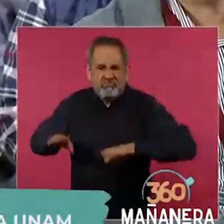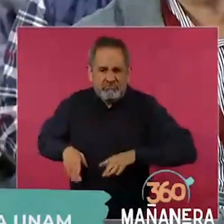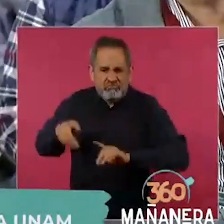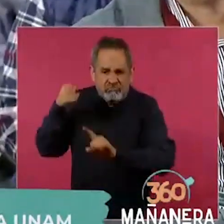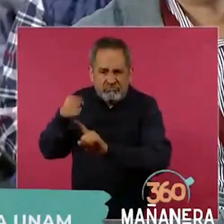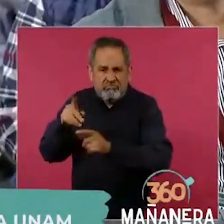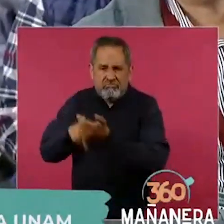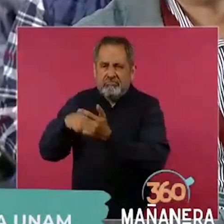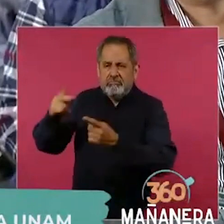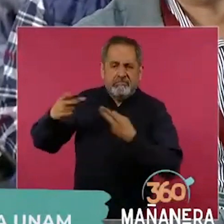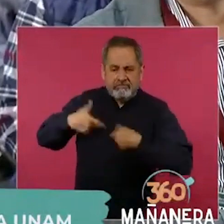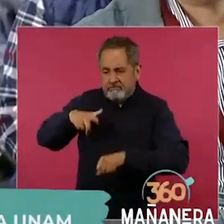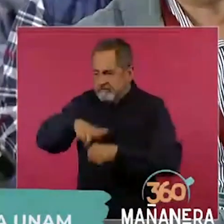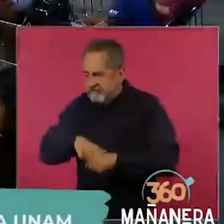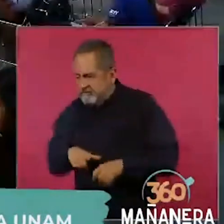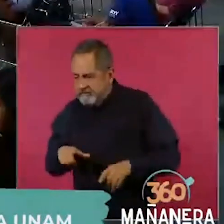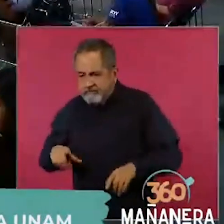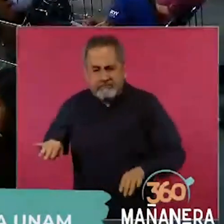personales